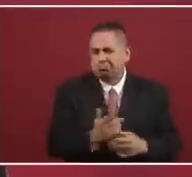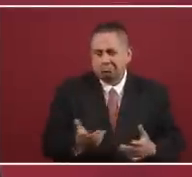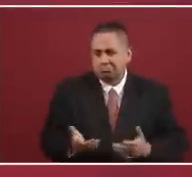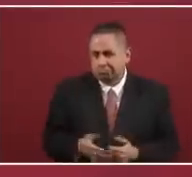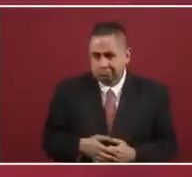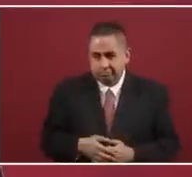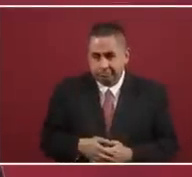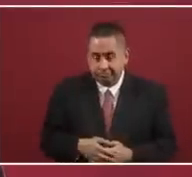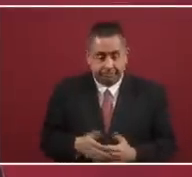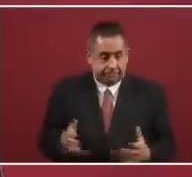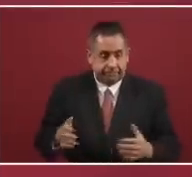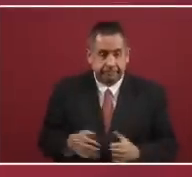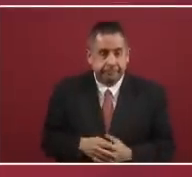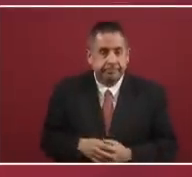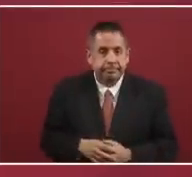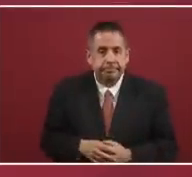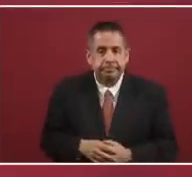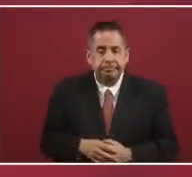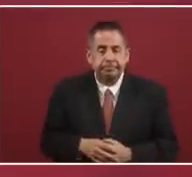Ahora